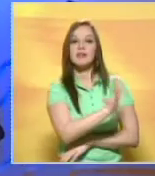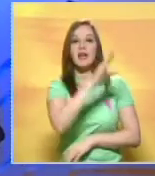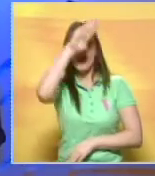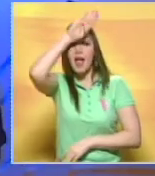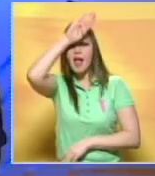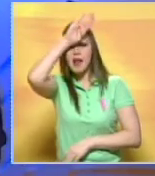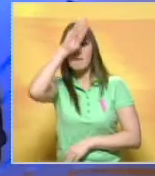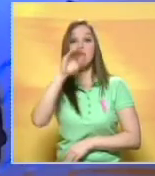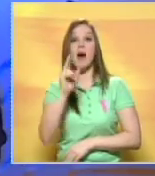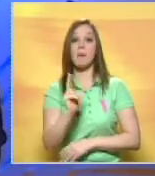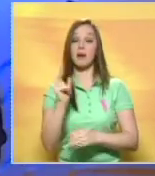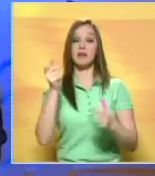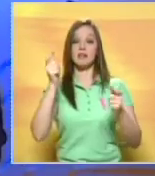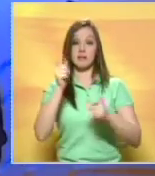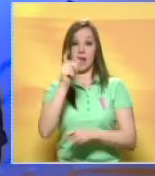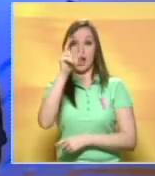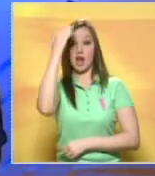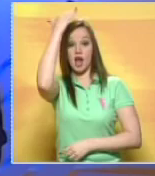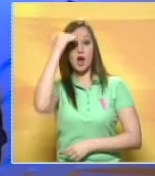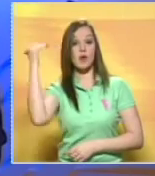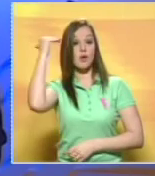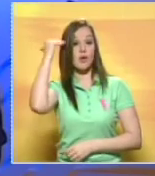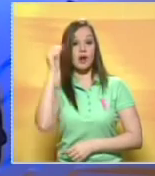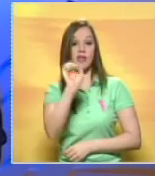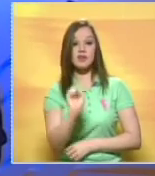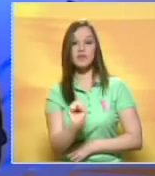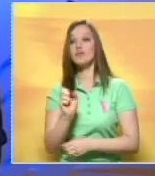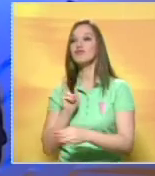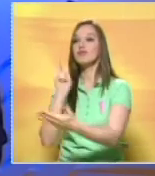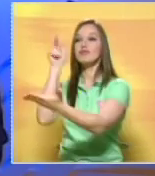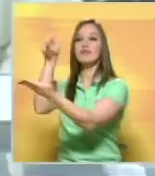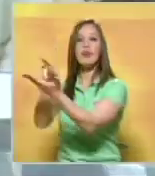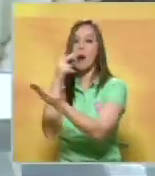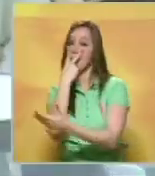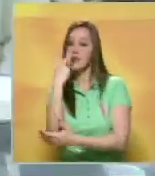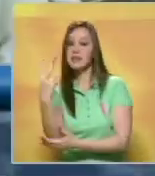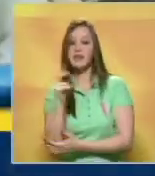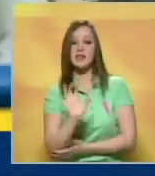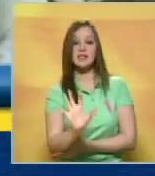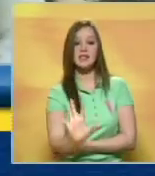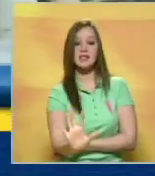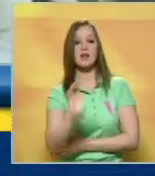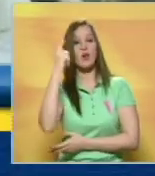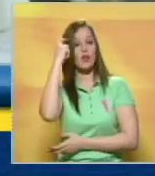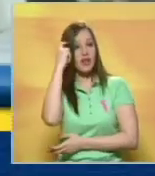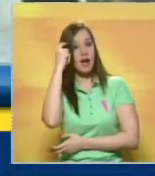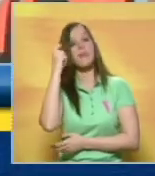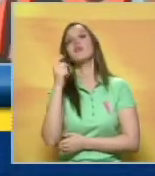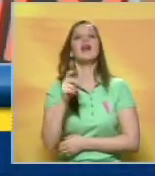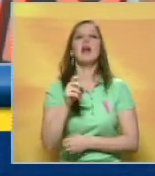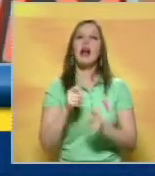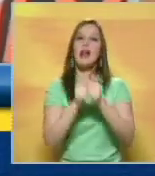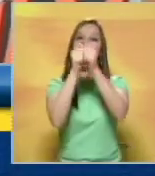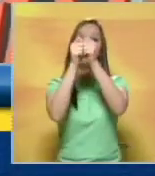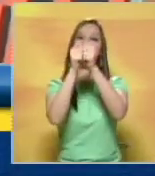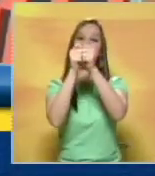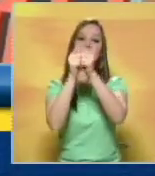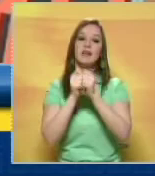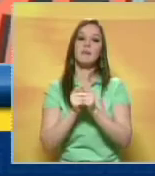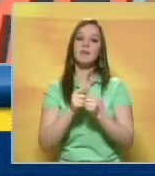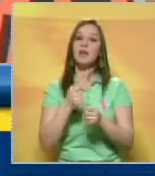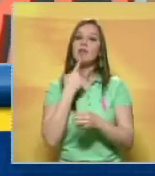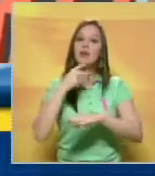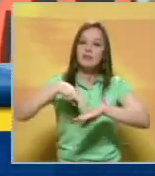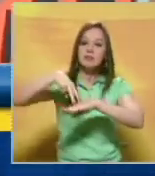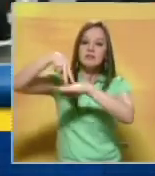acto multitudinario en Corea del Sur como parte de su visita de 5 días. La misa de la Asunción de la Virgen María se llevó a cabo en